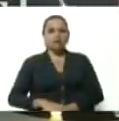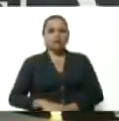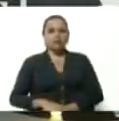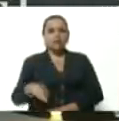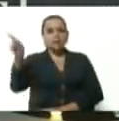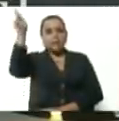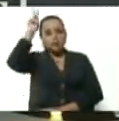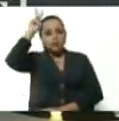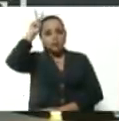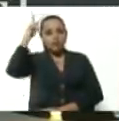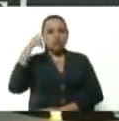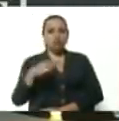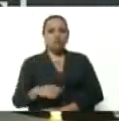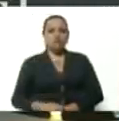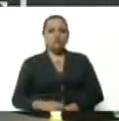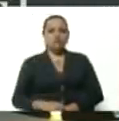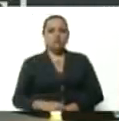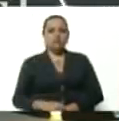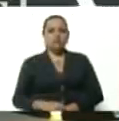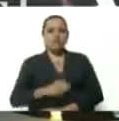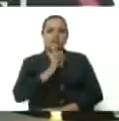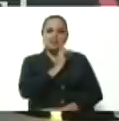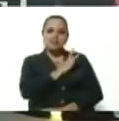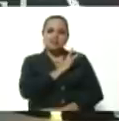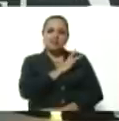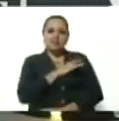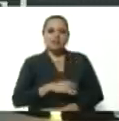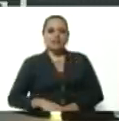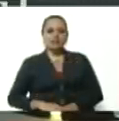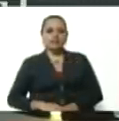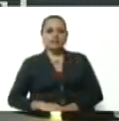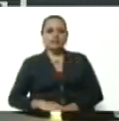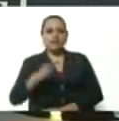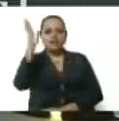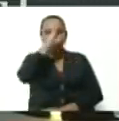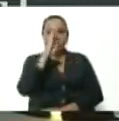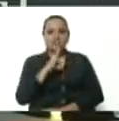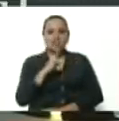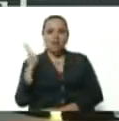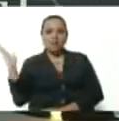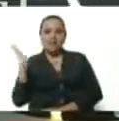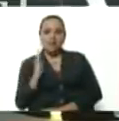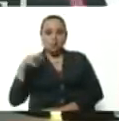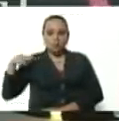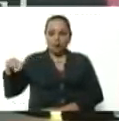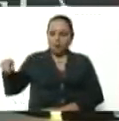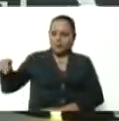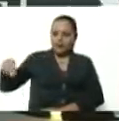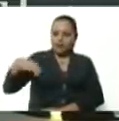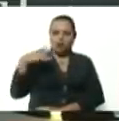Lima, desde Santiago de Chile, desde Boavista. Han venido caminando, huyéndole al virus